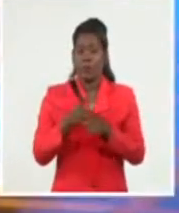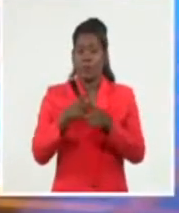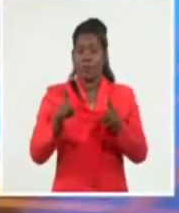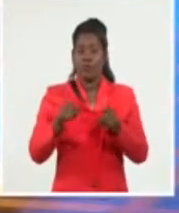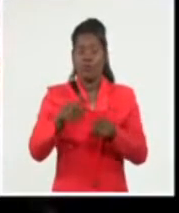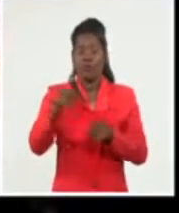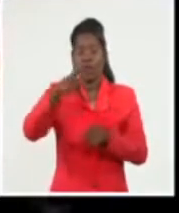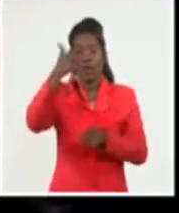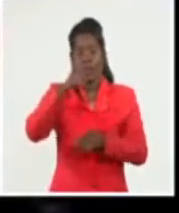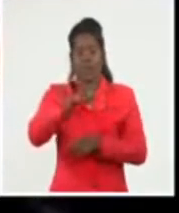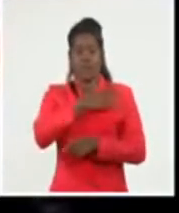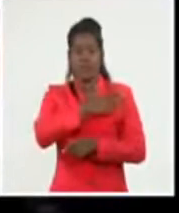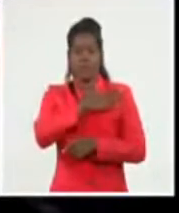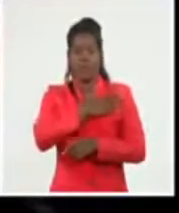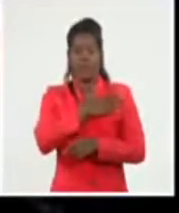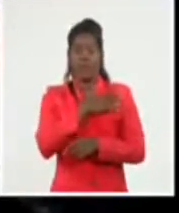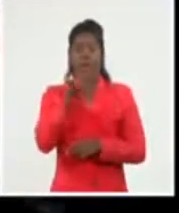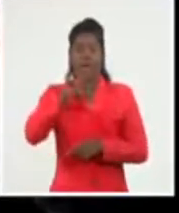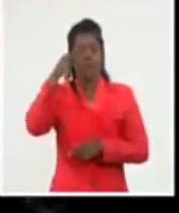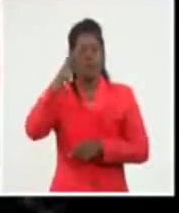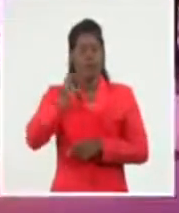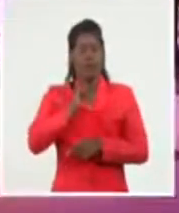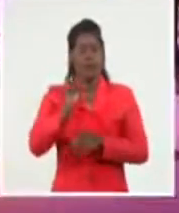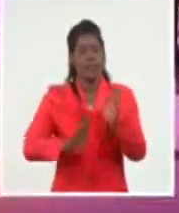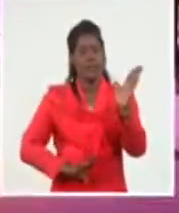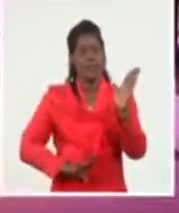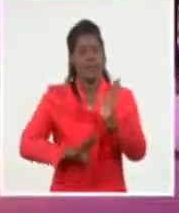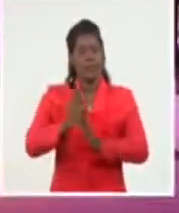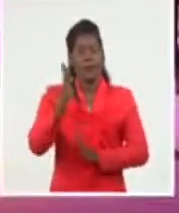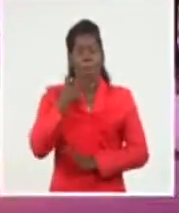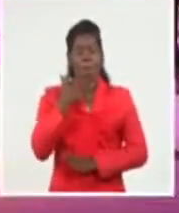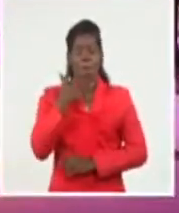música cubana siga siendo ese emblema que distingue